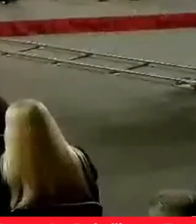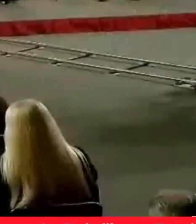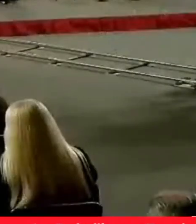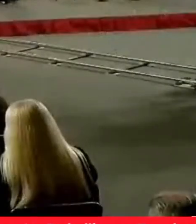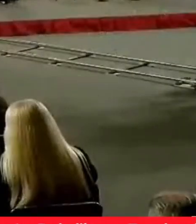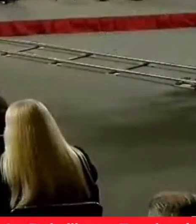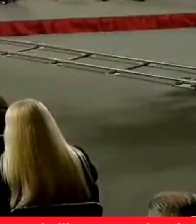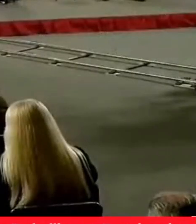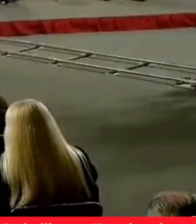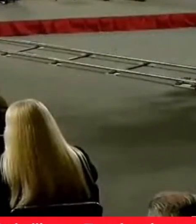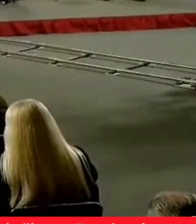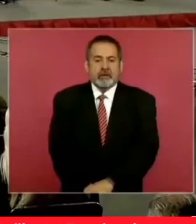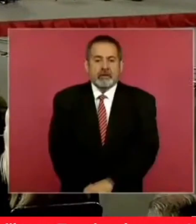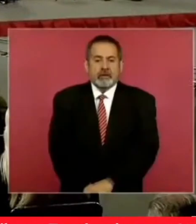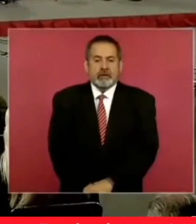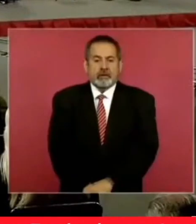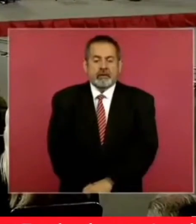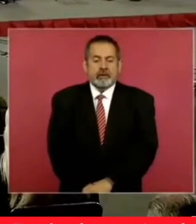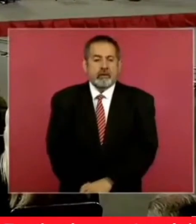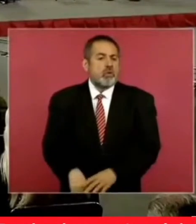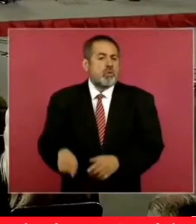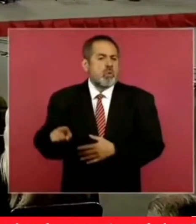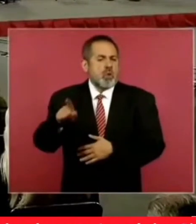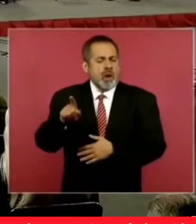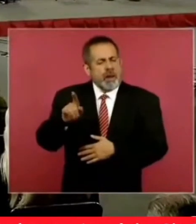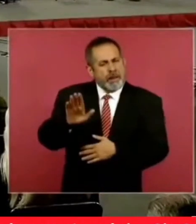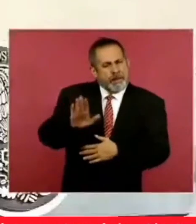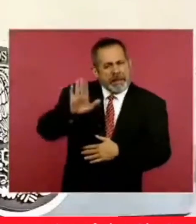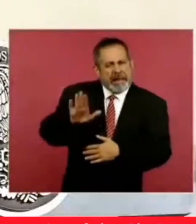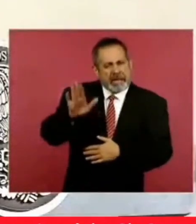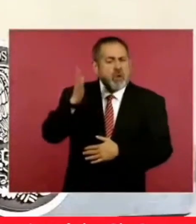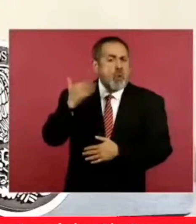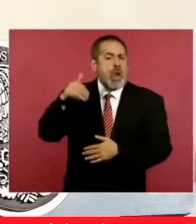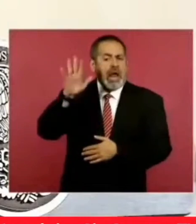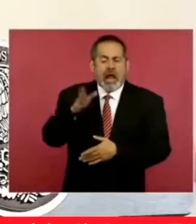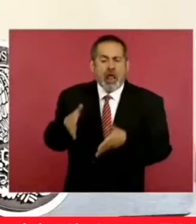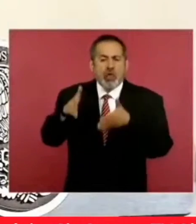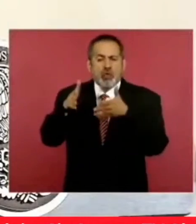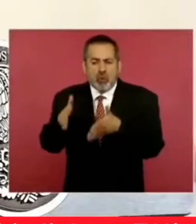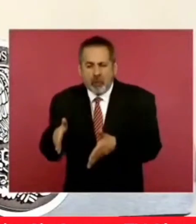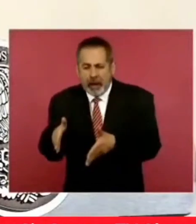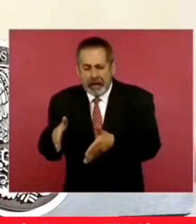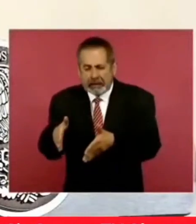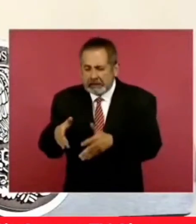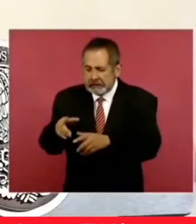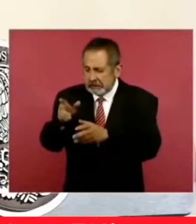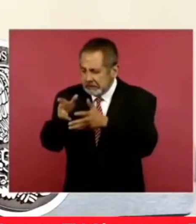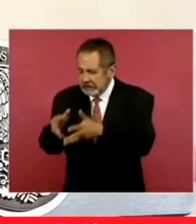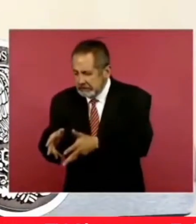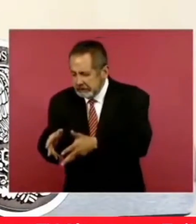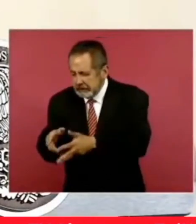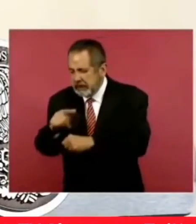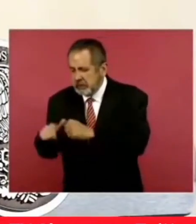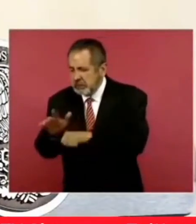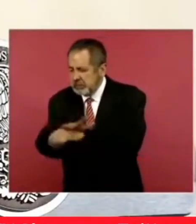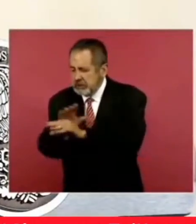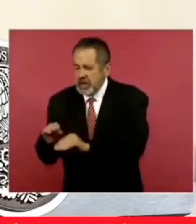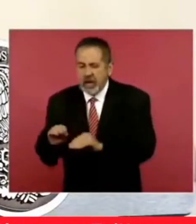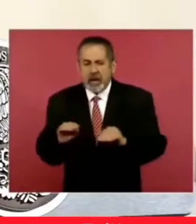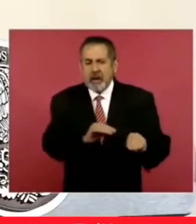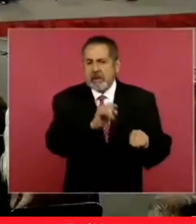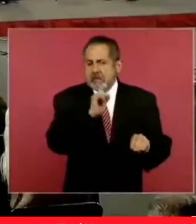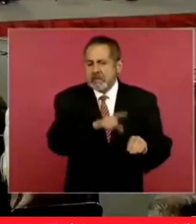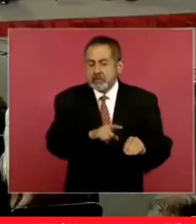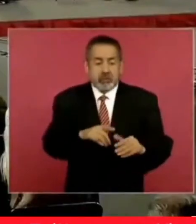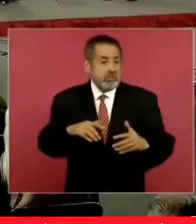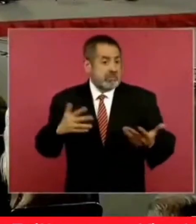retirados en la propia época prehispánica para ser reubicados en este lugar como ven el tren